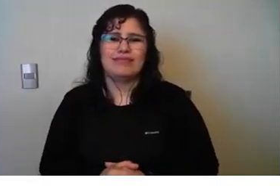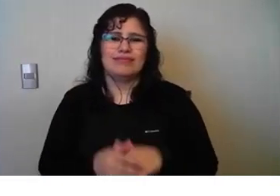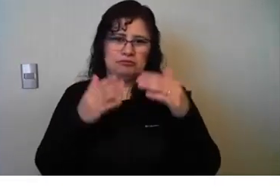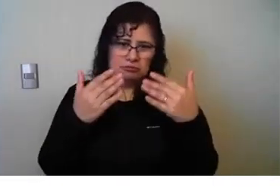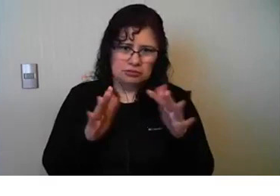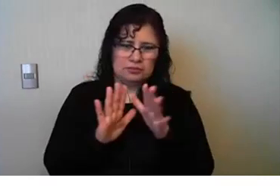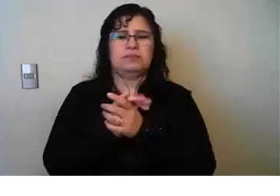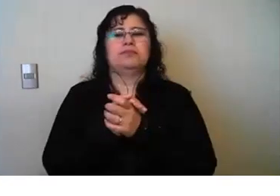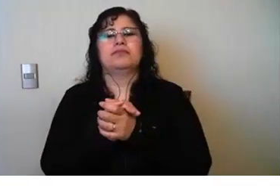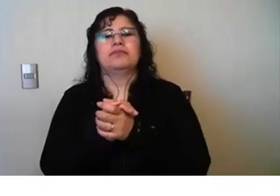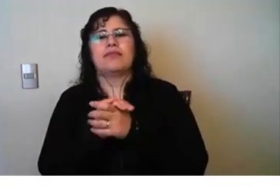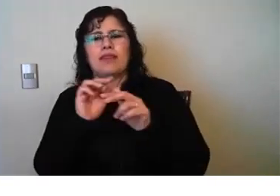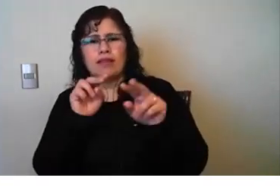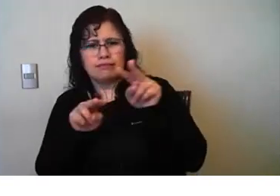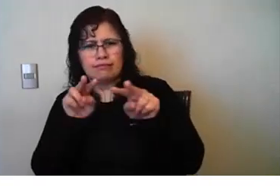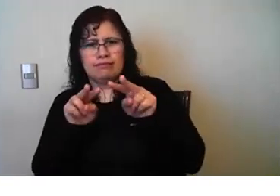Bueno,